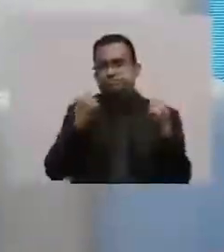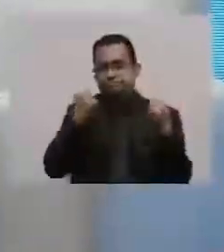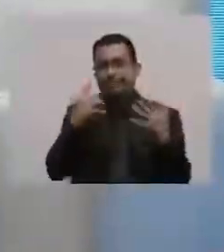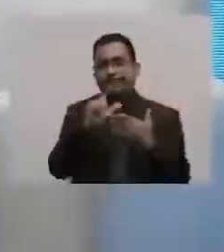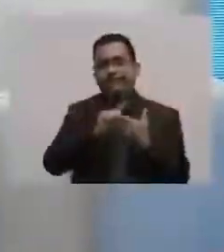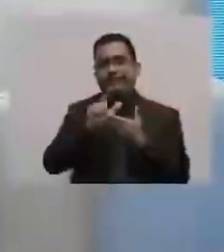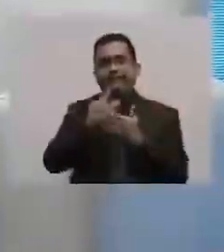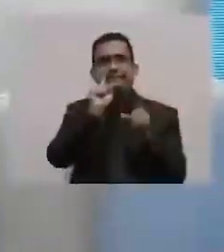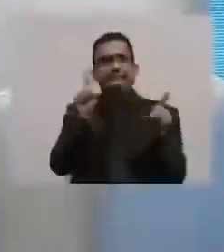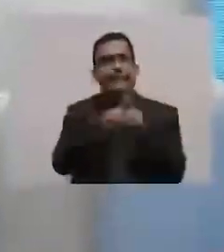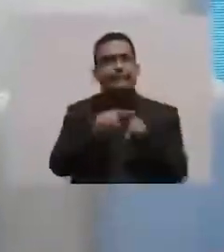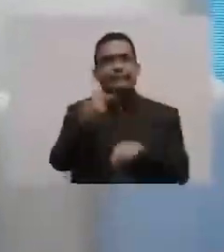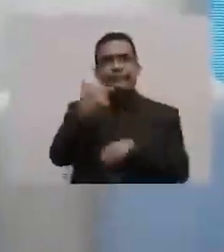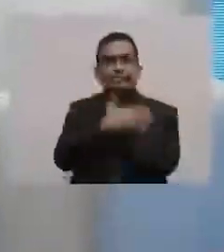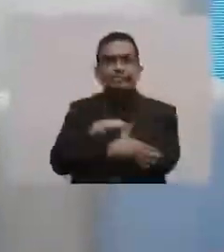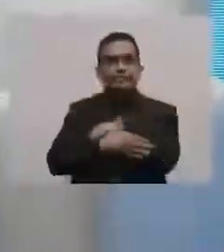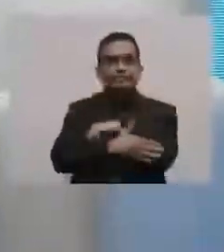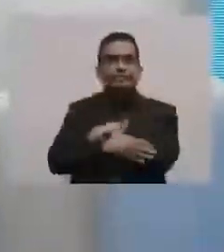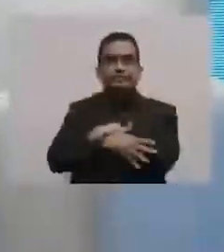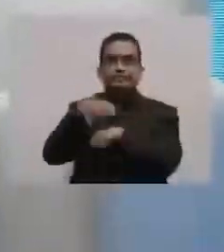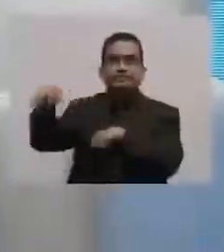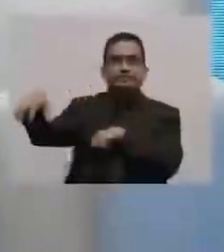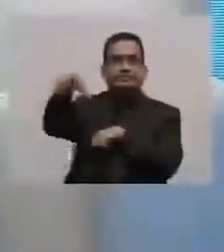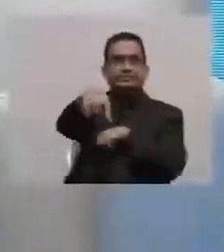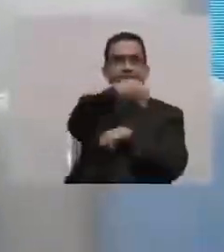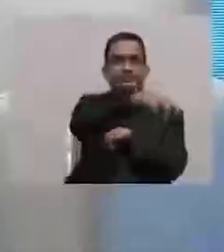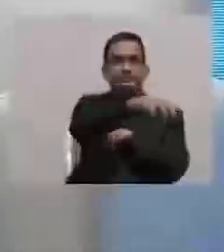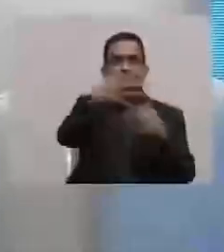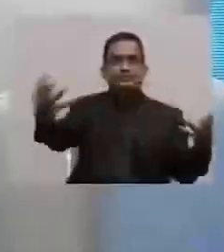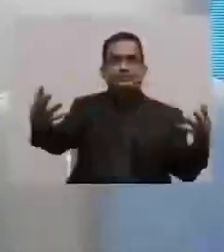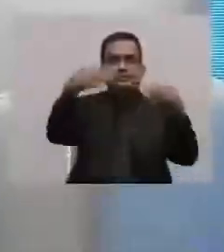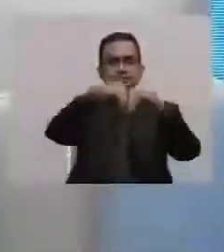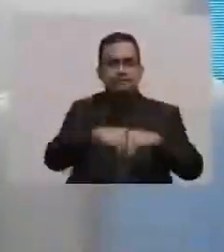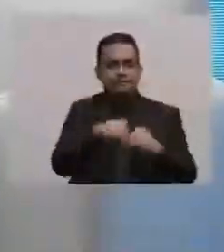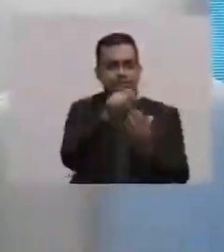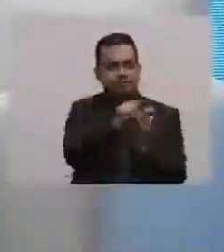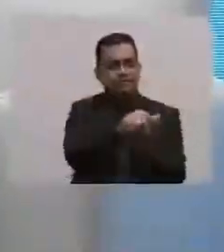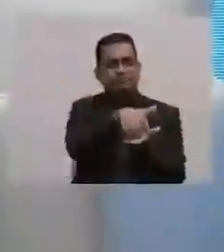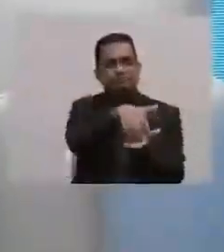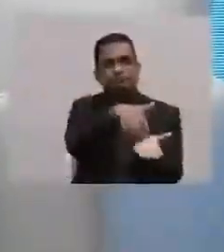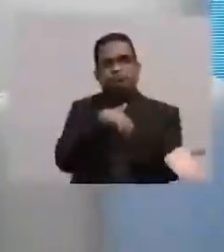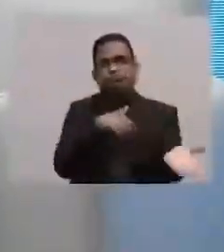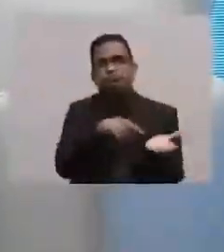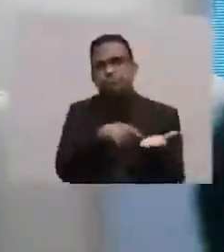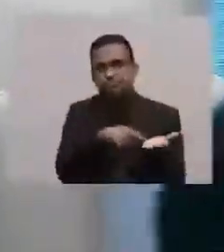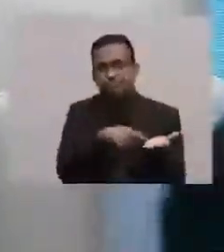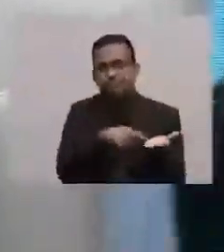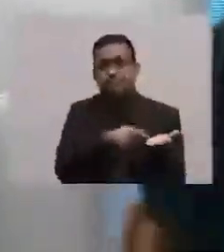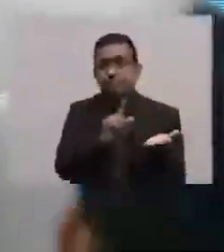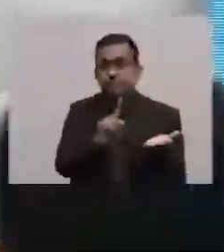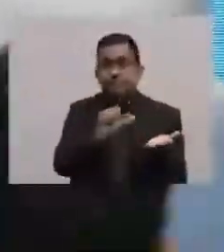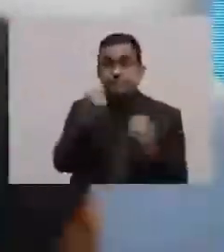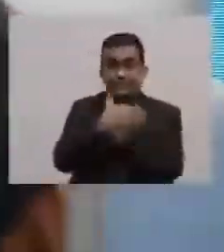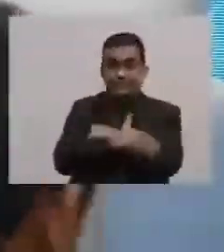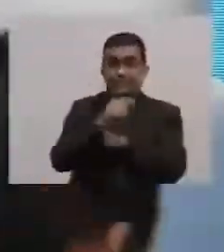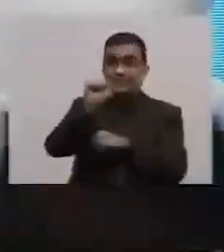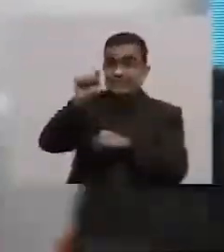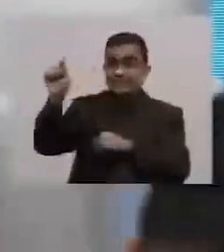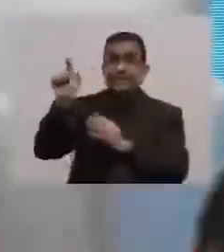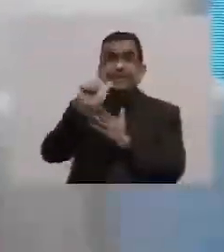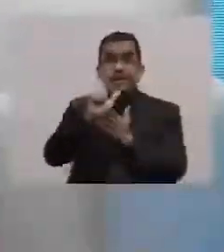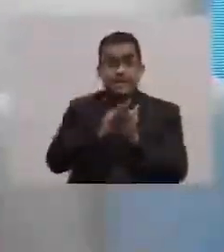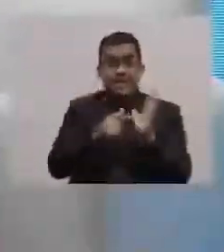sobran. Solo que tenemos las leyes, pero como ocurre siempre en los países subdesarrollados, las leyes